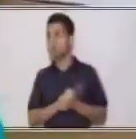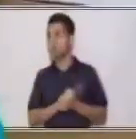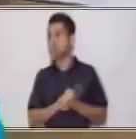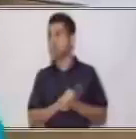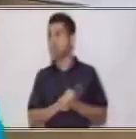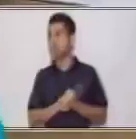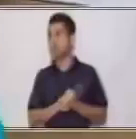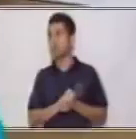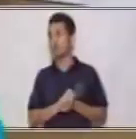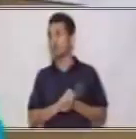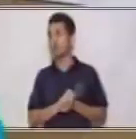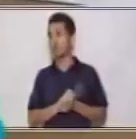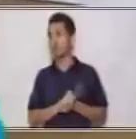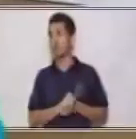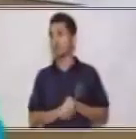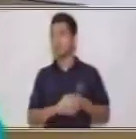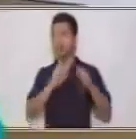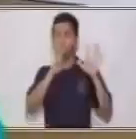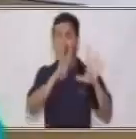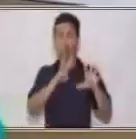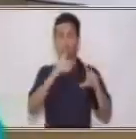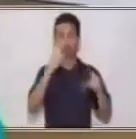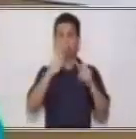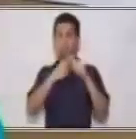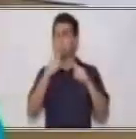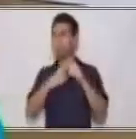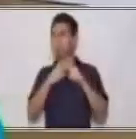8 por